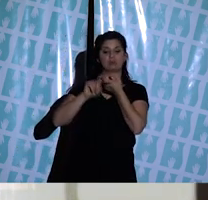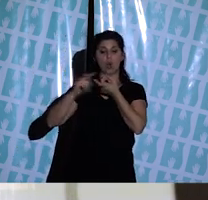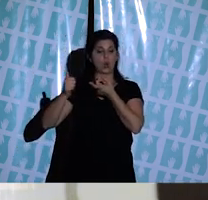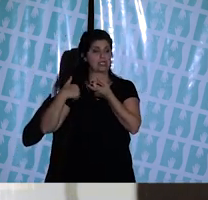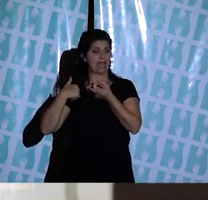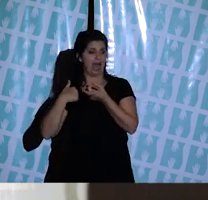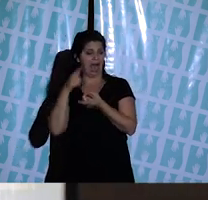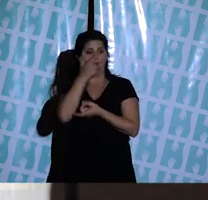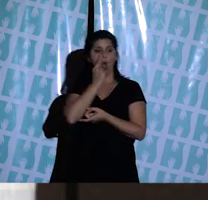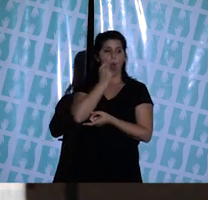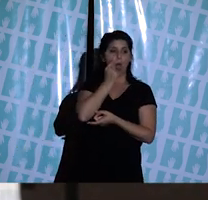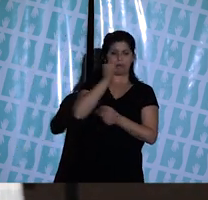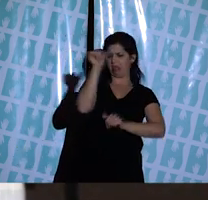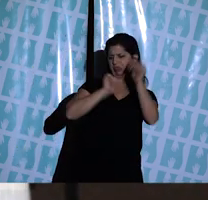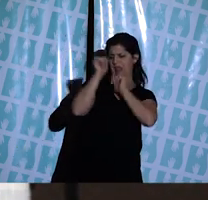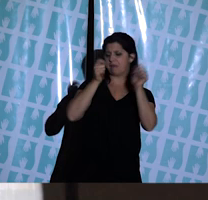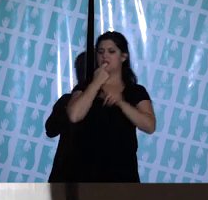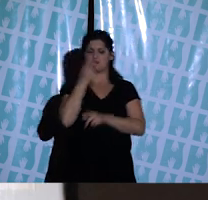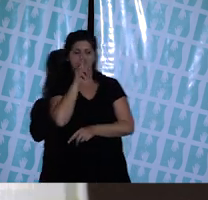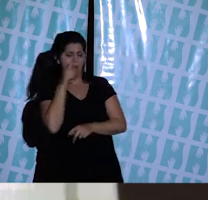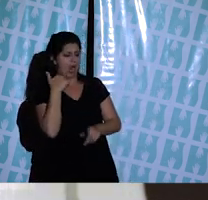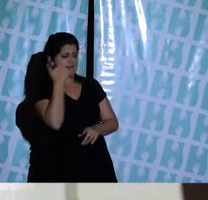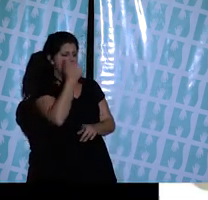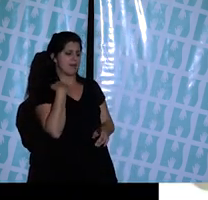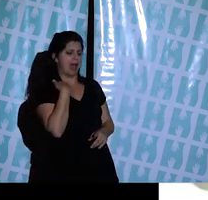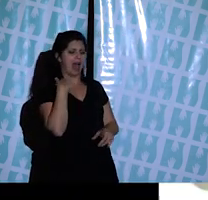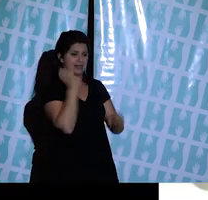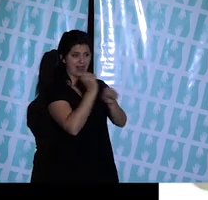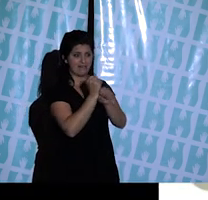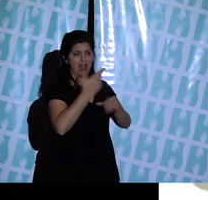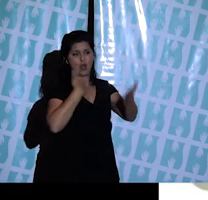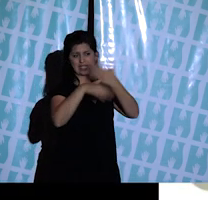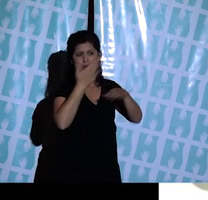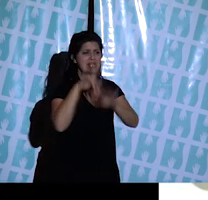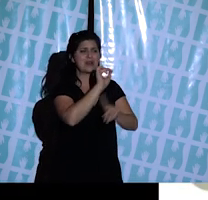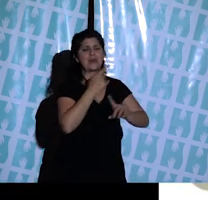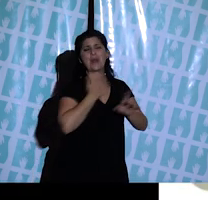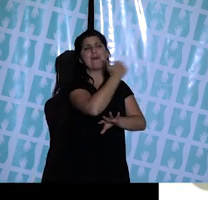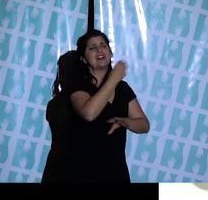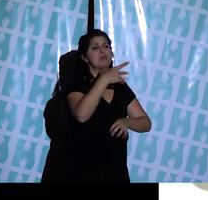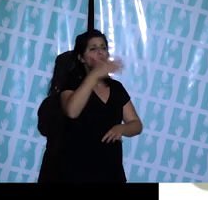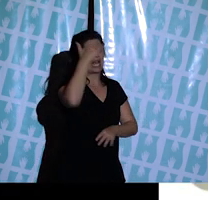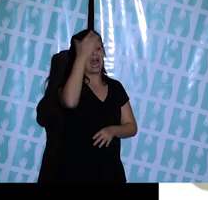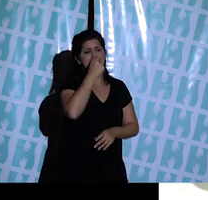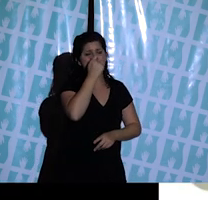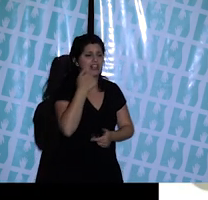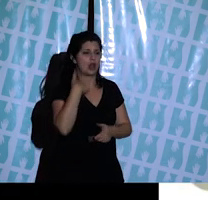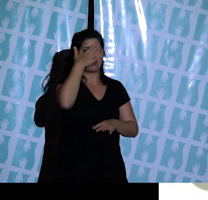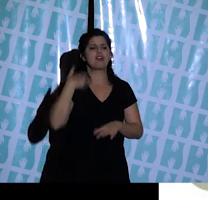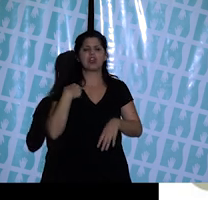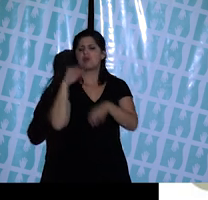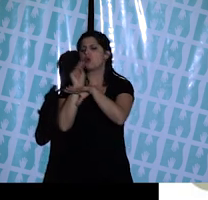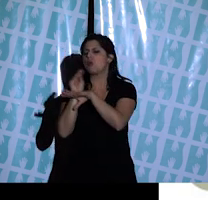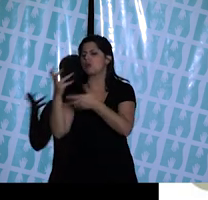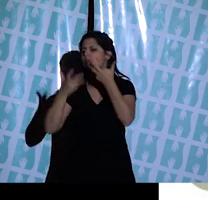por un lado llama al trabajo para decirle, no, él está resfriado, y por otro lado se enoja, y después por otro lado le hace de comer, lo cuida y